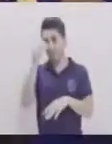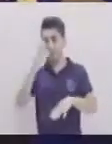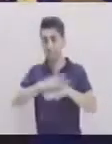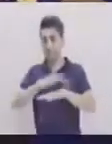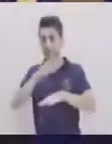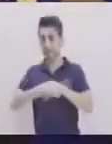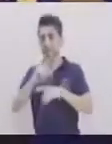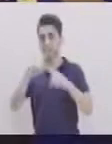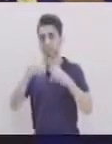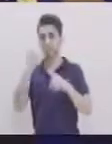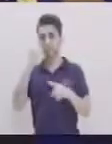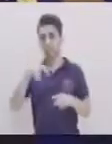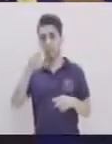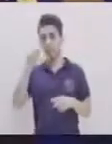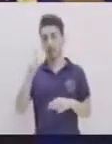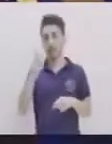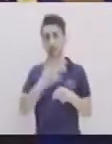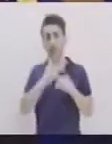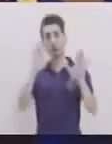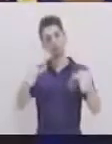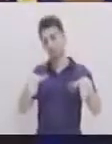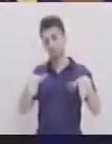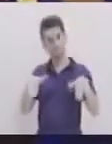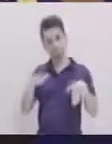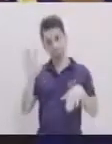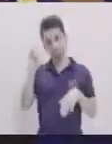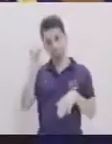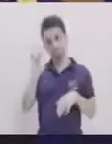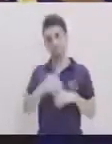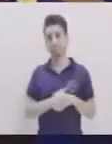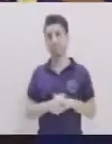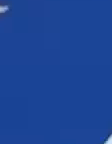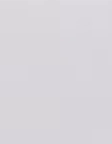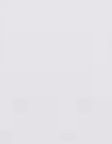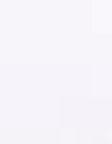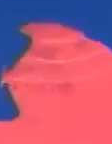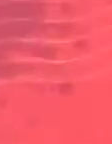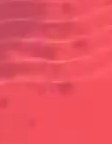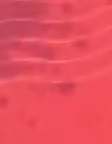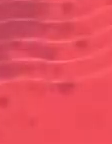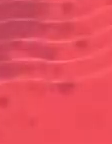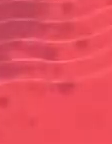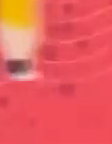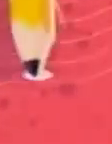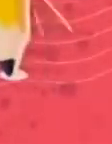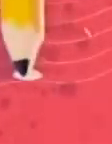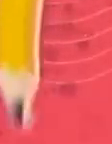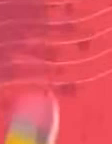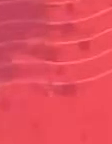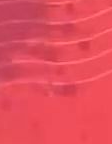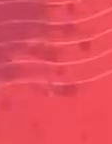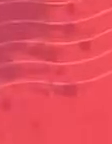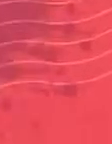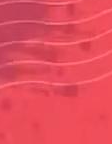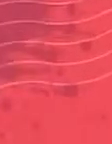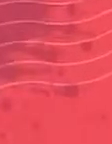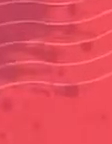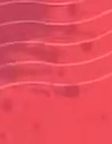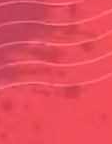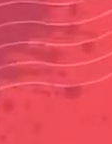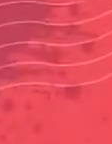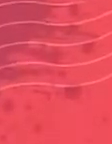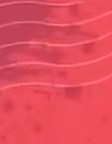aprendiendo sobre la cosmovisión Xinka. Guatemala no se detiene. Kami. Aprende y practica tus valores en casa